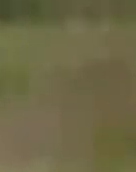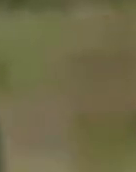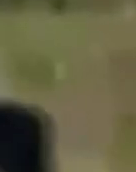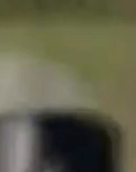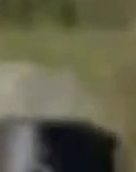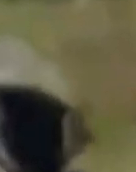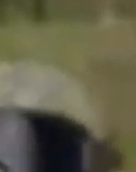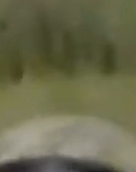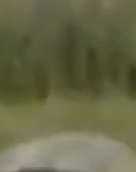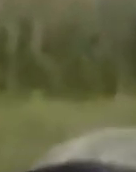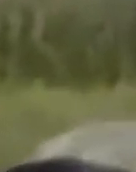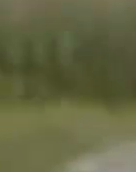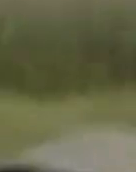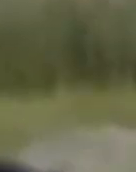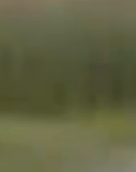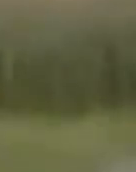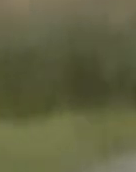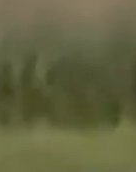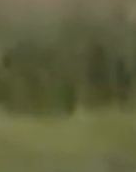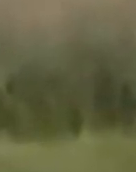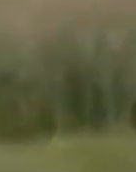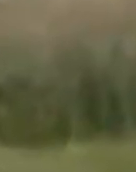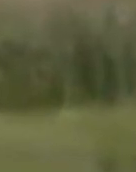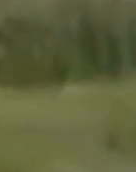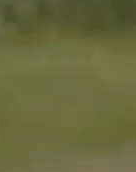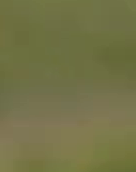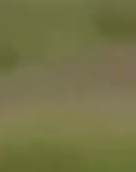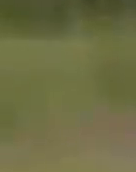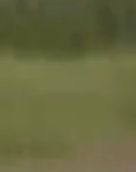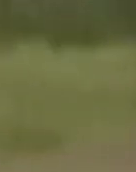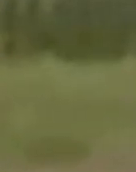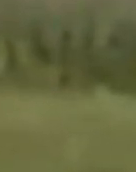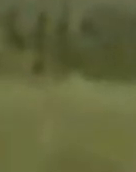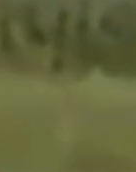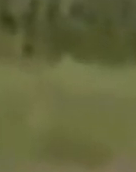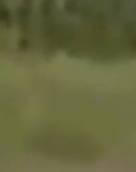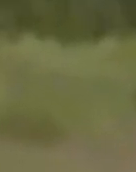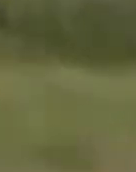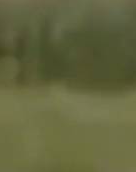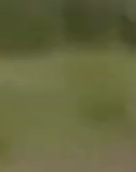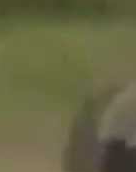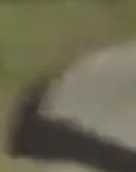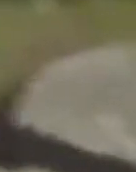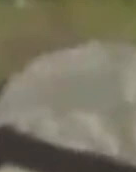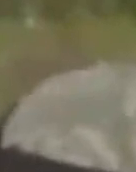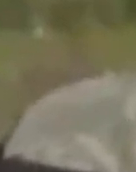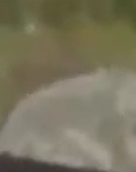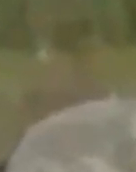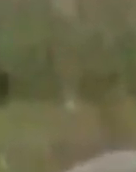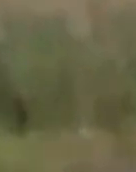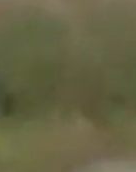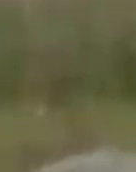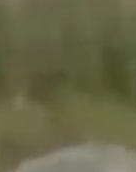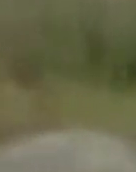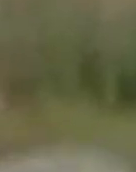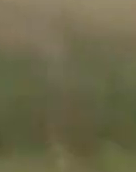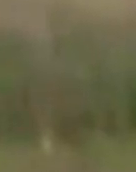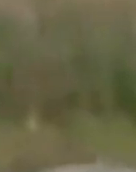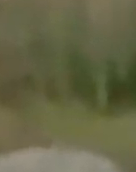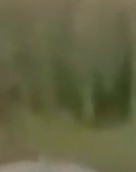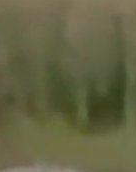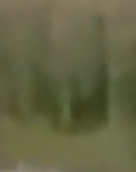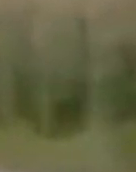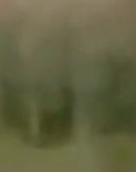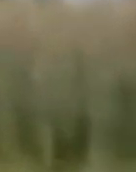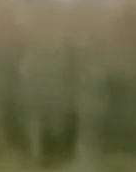Ahí está el apoyo de los soldados, por supuesto, de las unidades de protección civil. Y espero saludarte pronto.